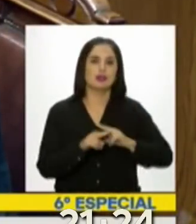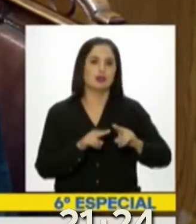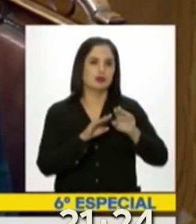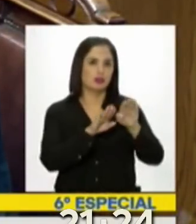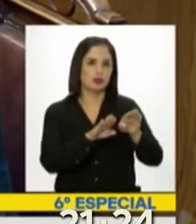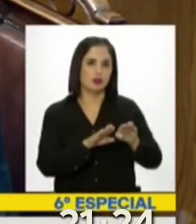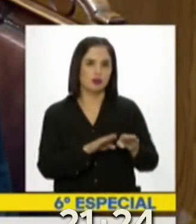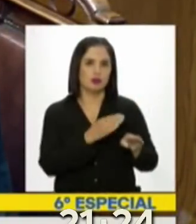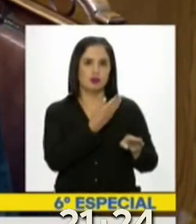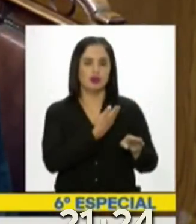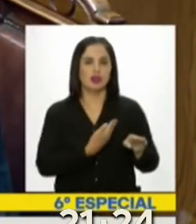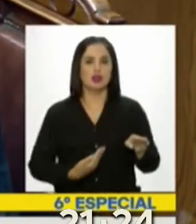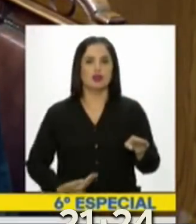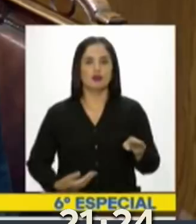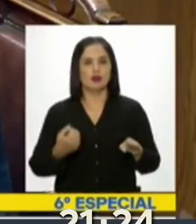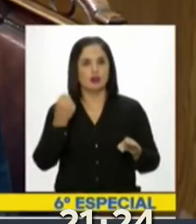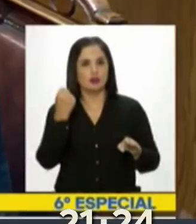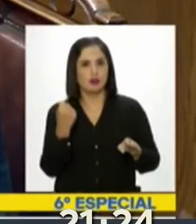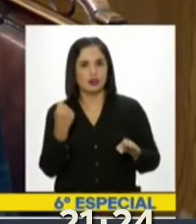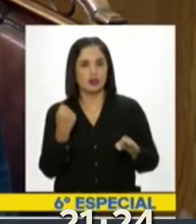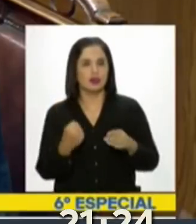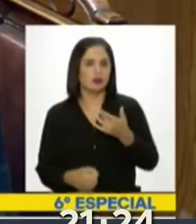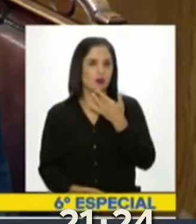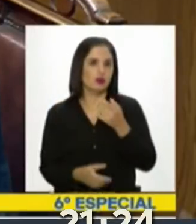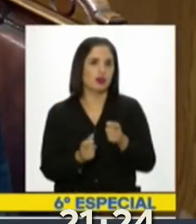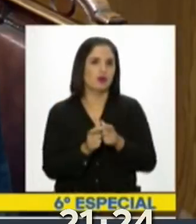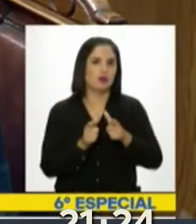el gobierno de Sebastián Piñera porque aumentaron